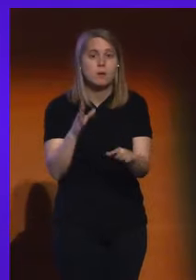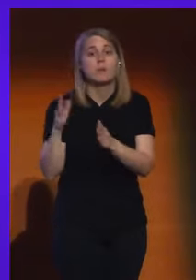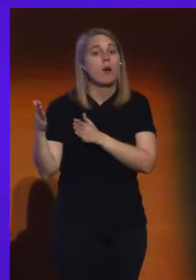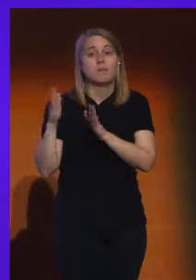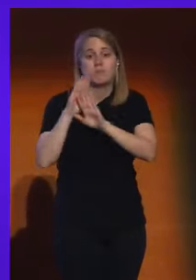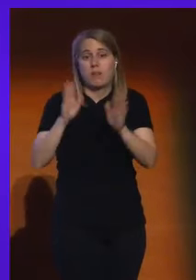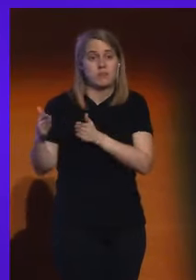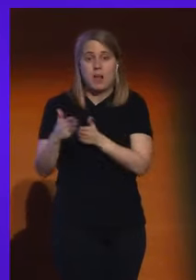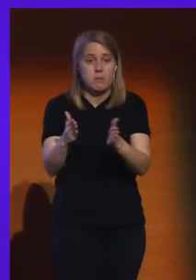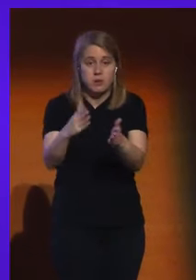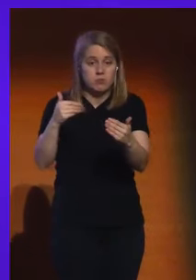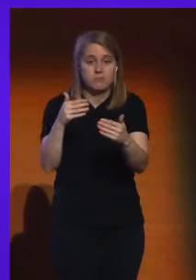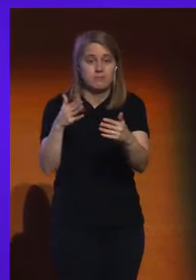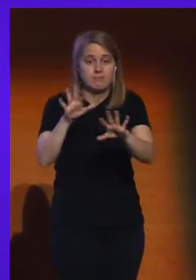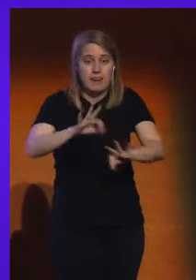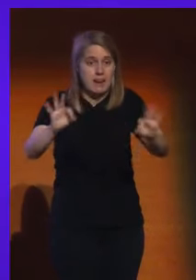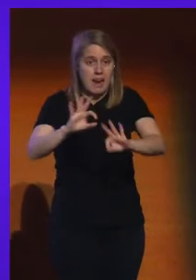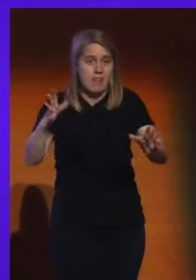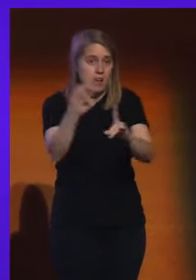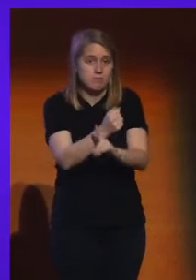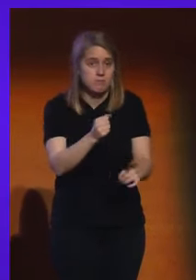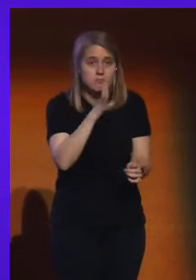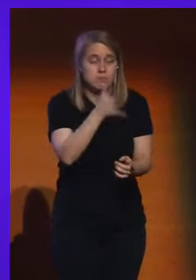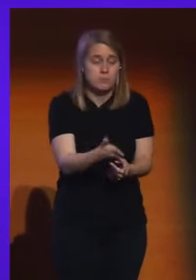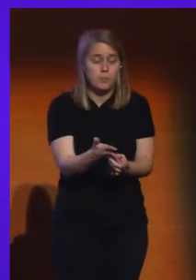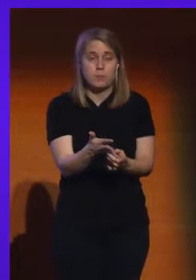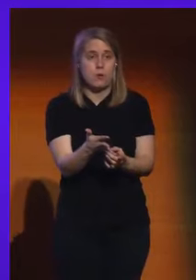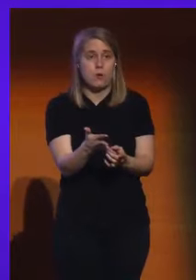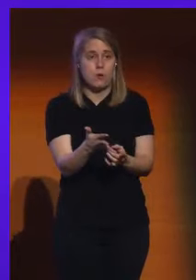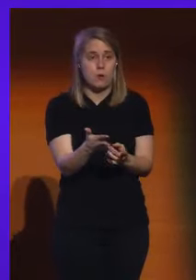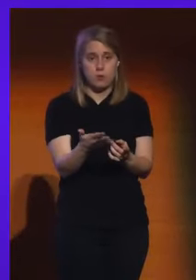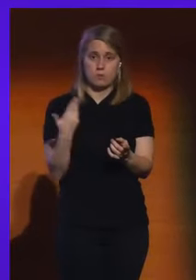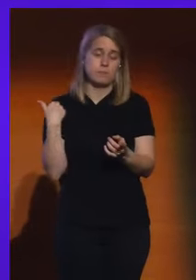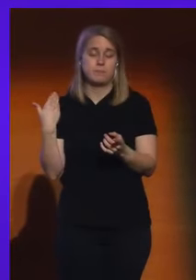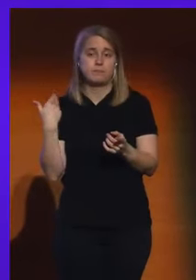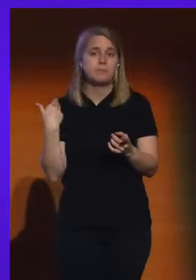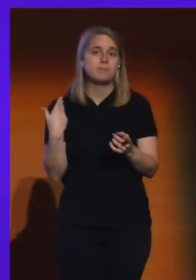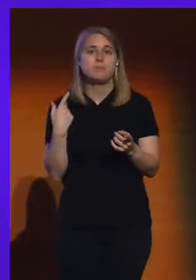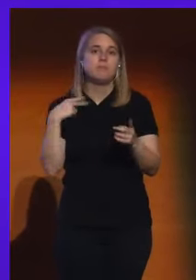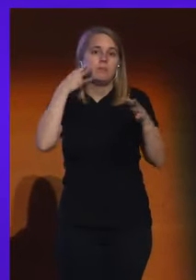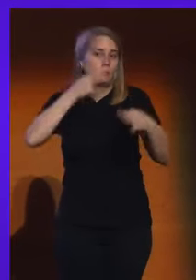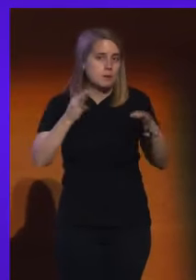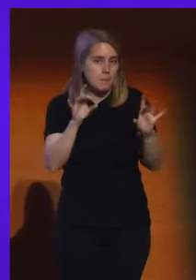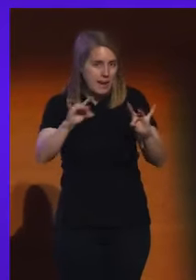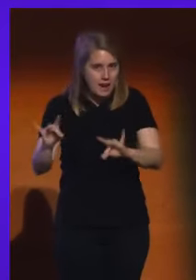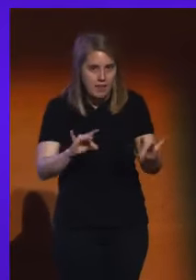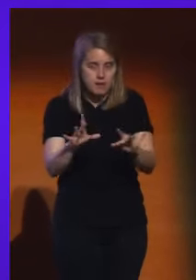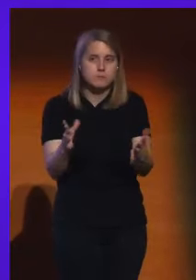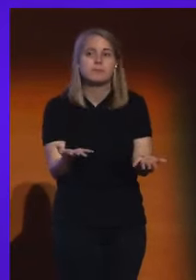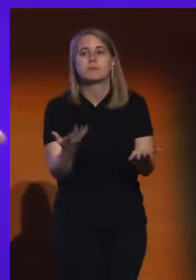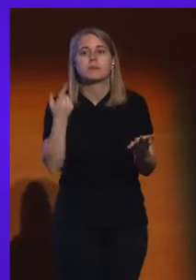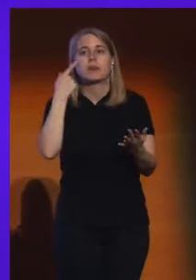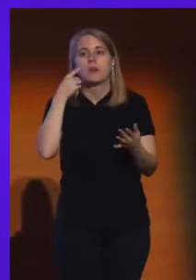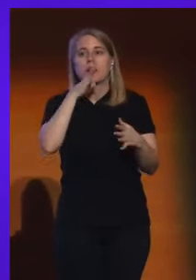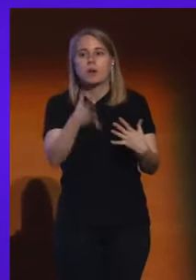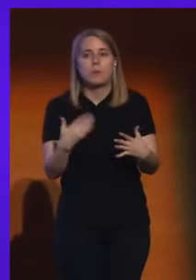lleva a ninguna parte, porque no hacer nada no sirve absolutamente para nada. Y porque no hay